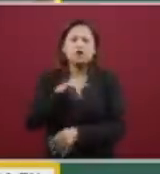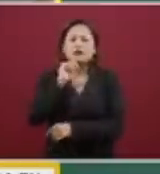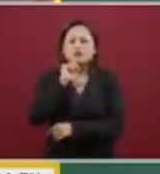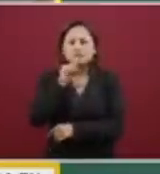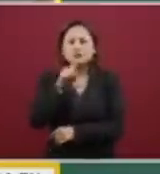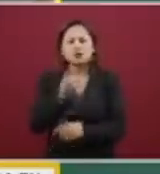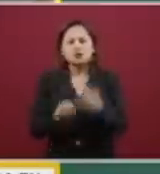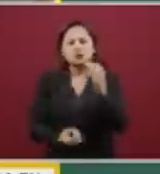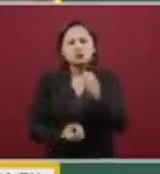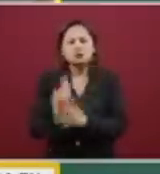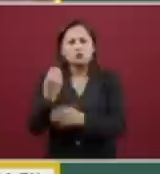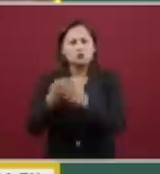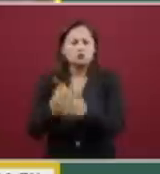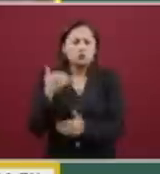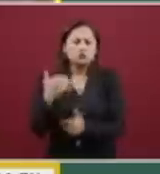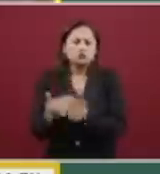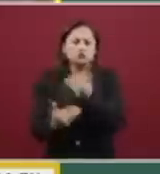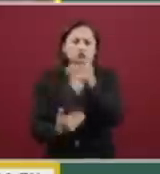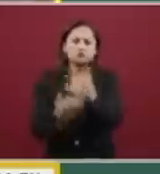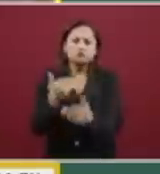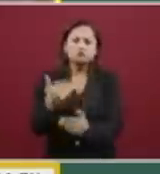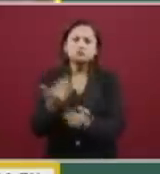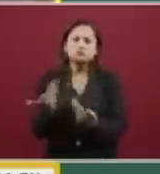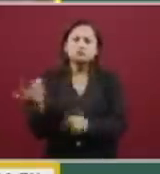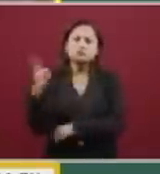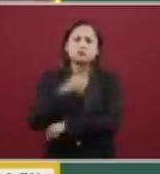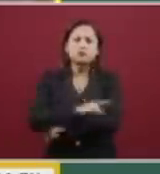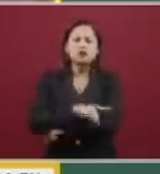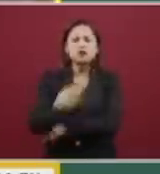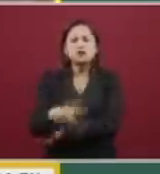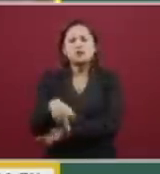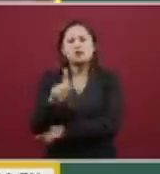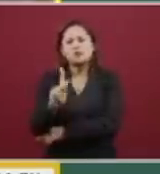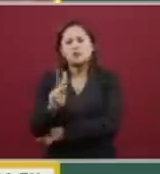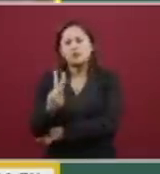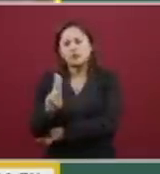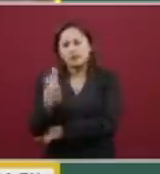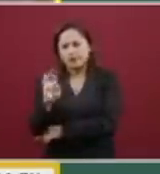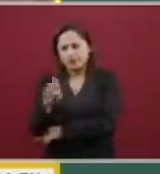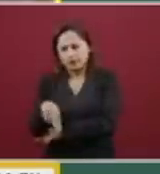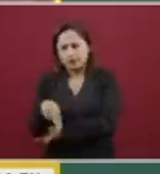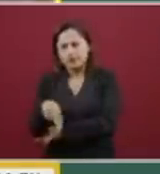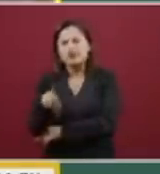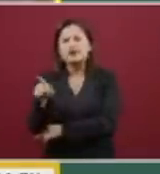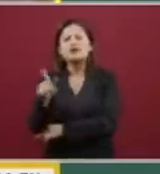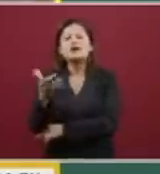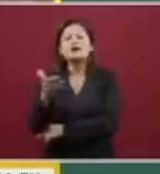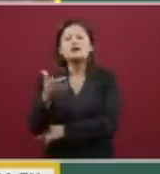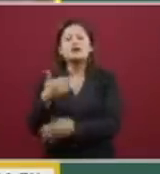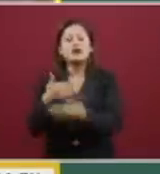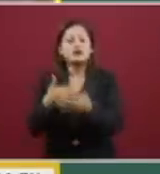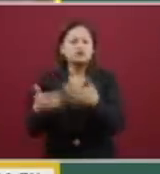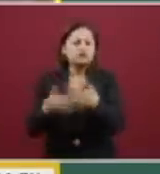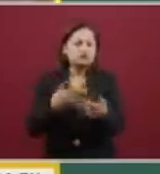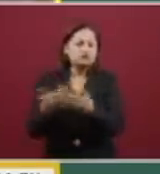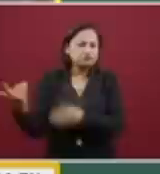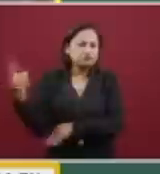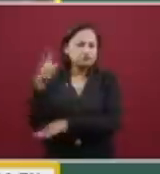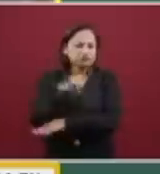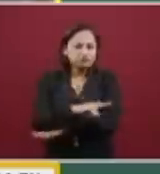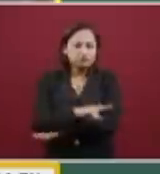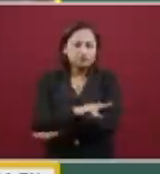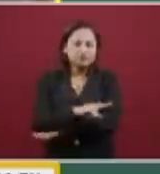como es el caso de esta navegación pbn que es una navegación basada en la performance ya de los aviones donde además de